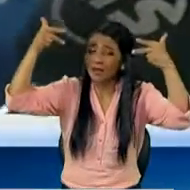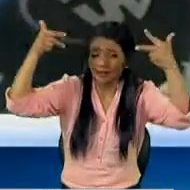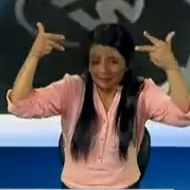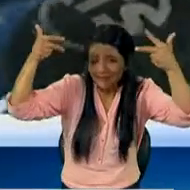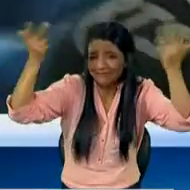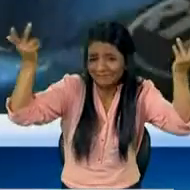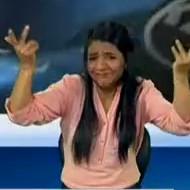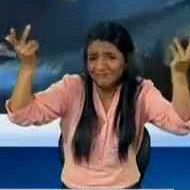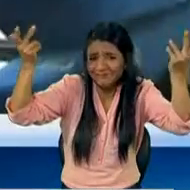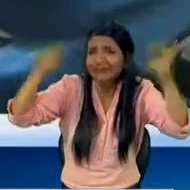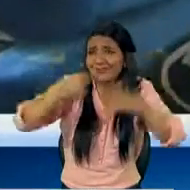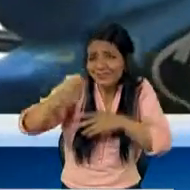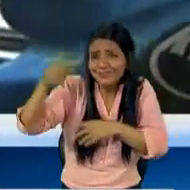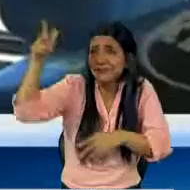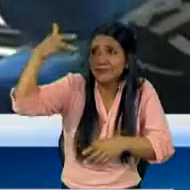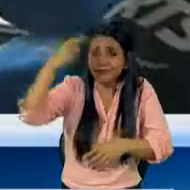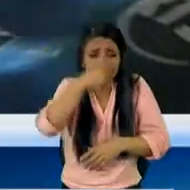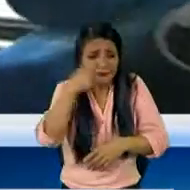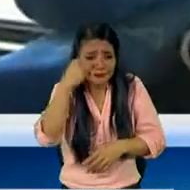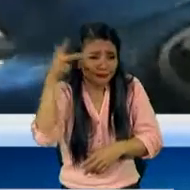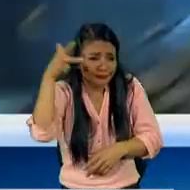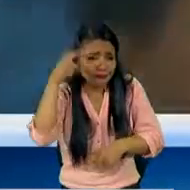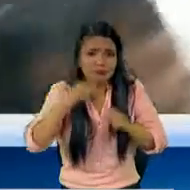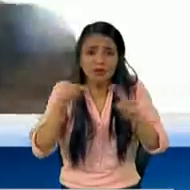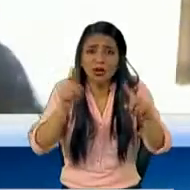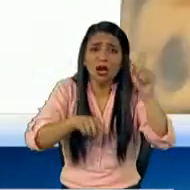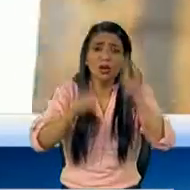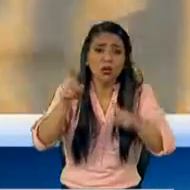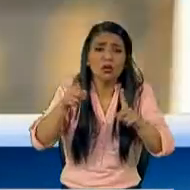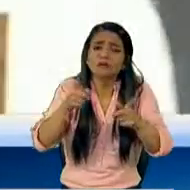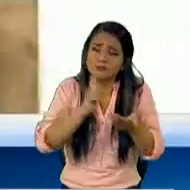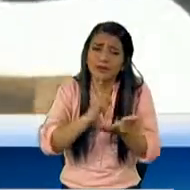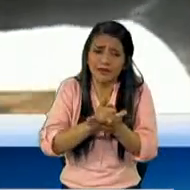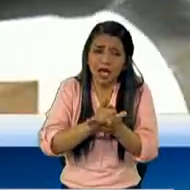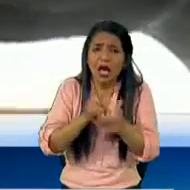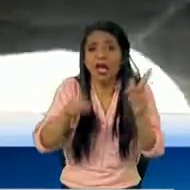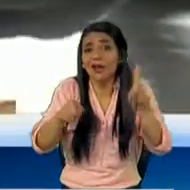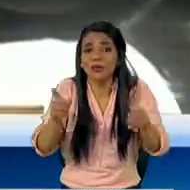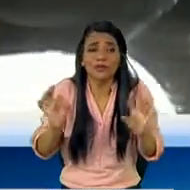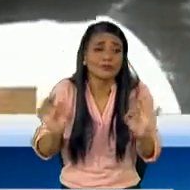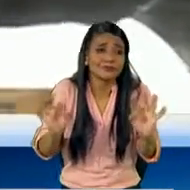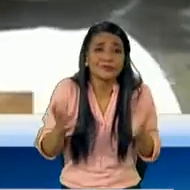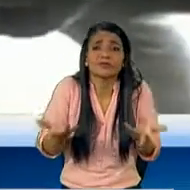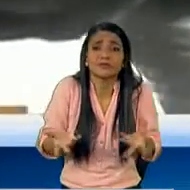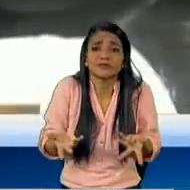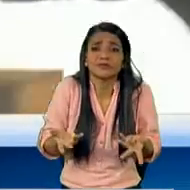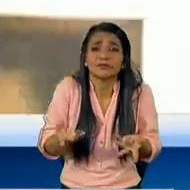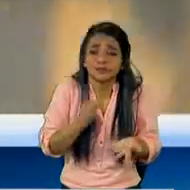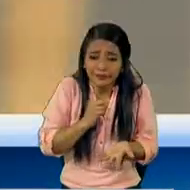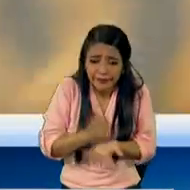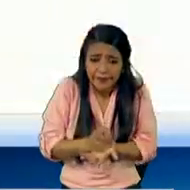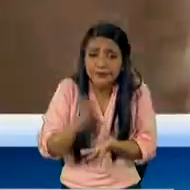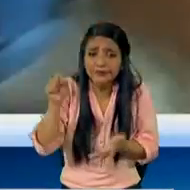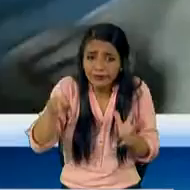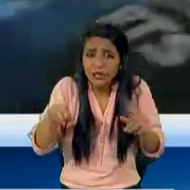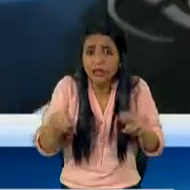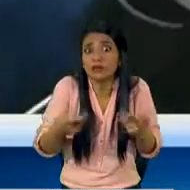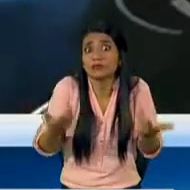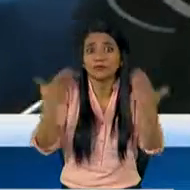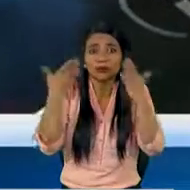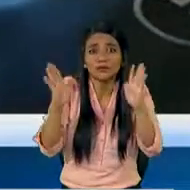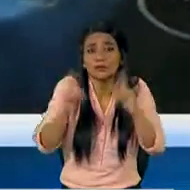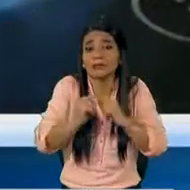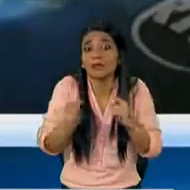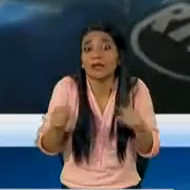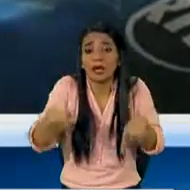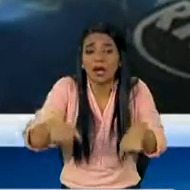que supuestamente lo graban, pero en algunos vehículos sí graban, pero en algunos otros no se puede saber si están trabajando o no las cámaras, pero total